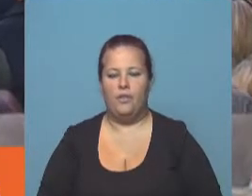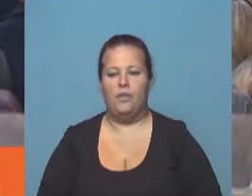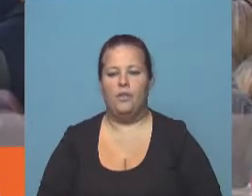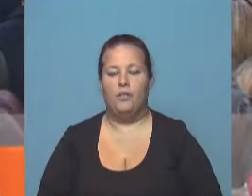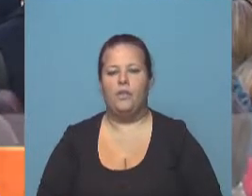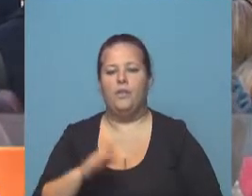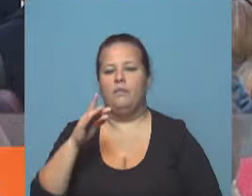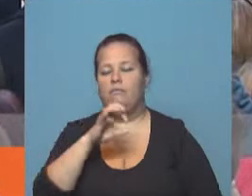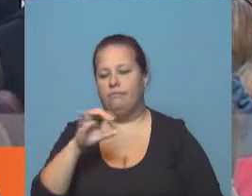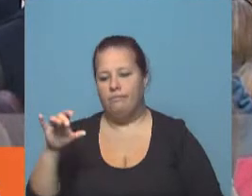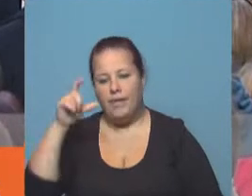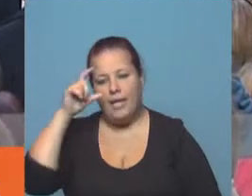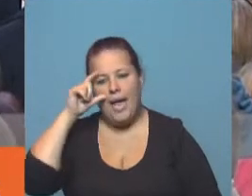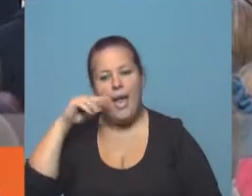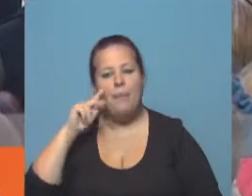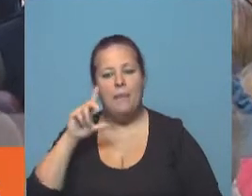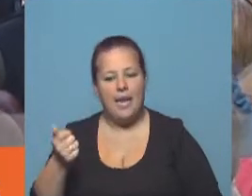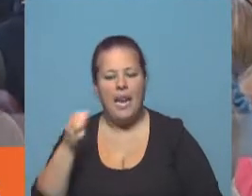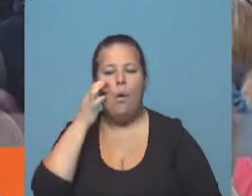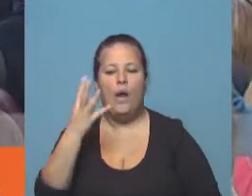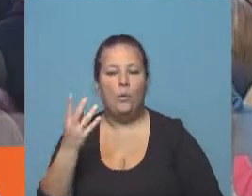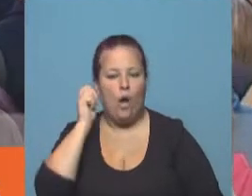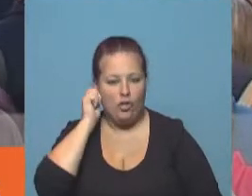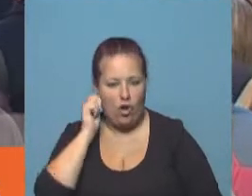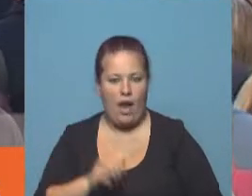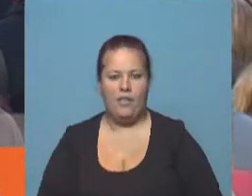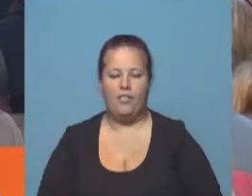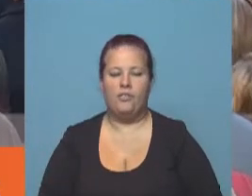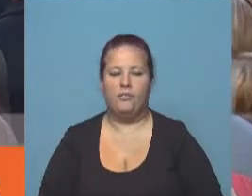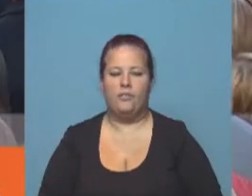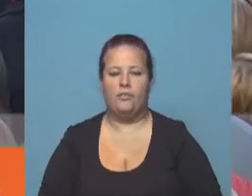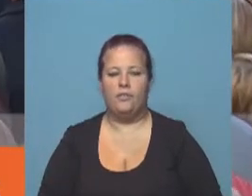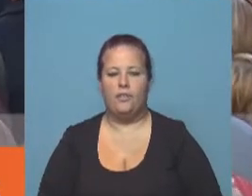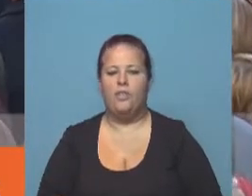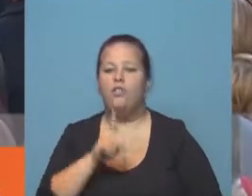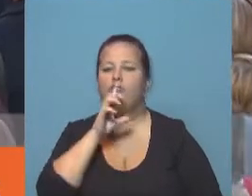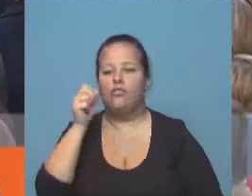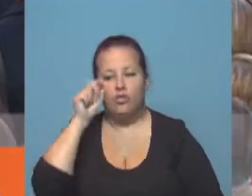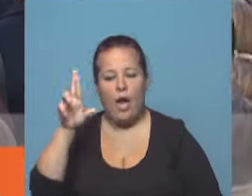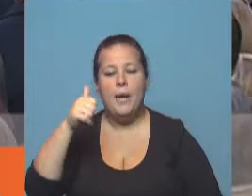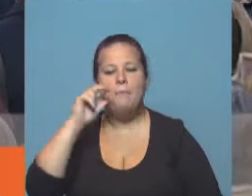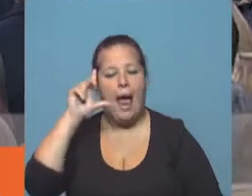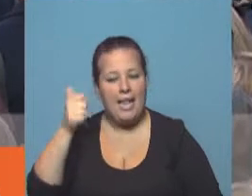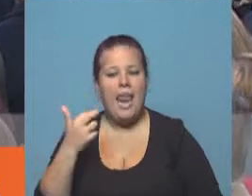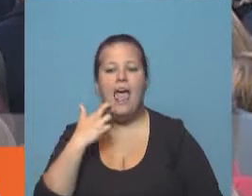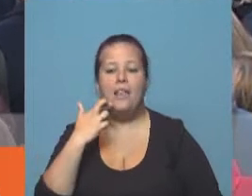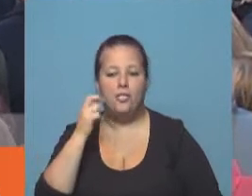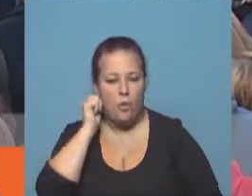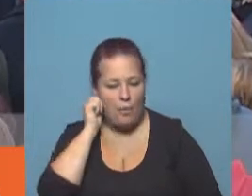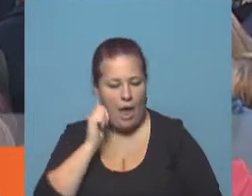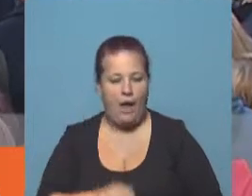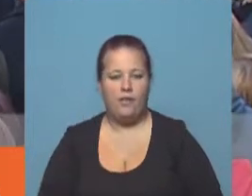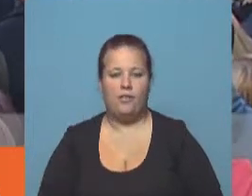Berelegis de Toer Emilia Graciela, 44 años. Toer Mariela, 19 años.